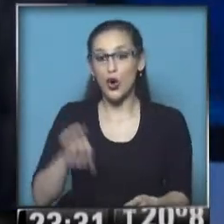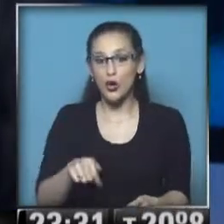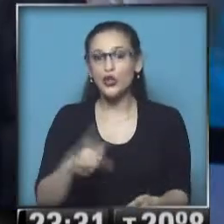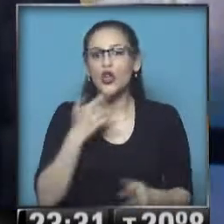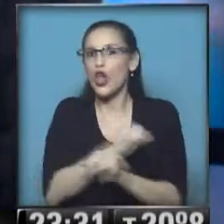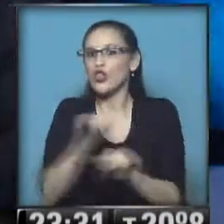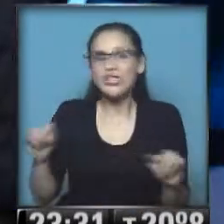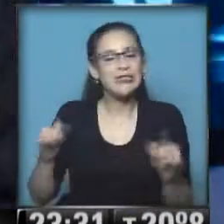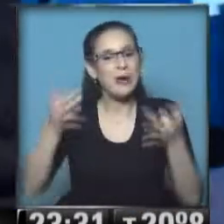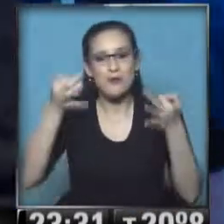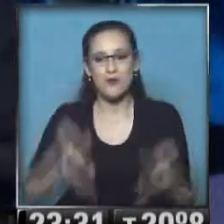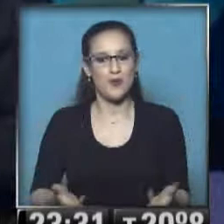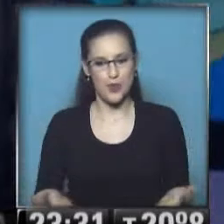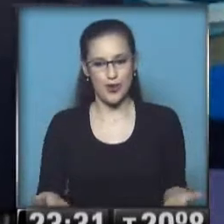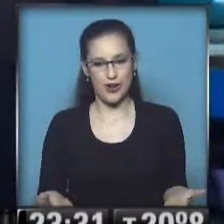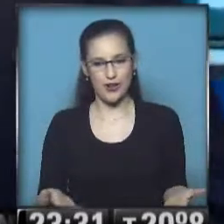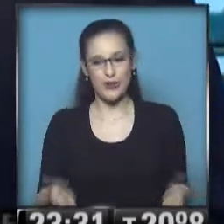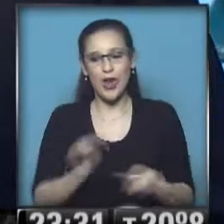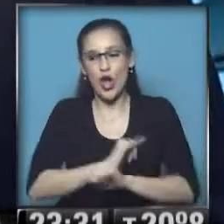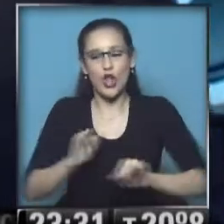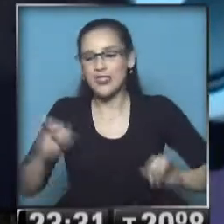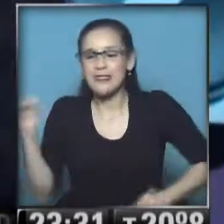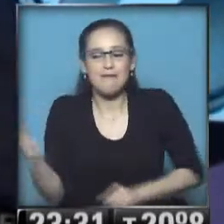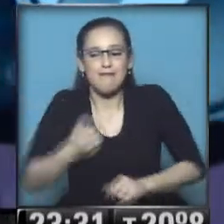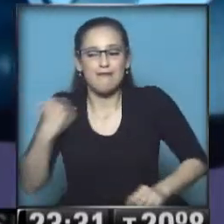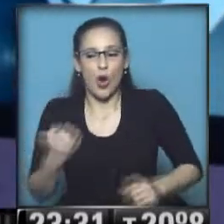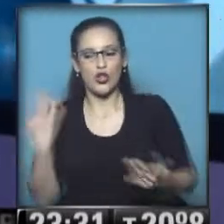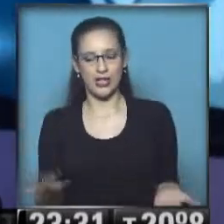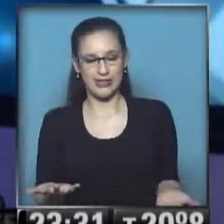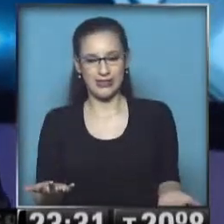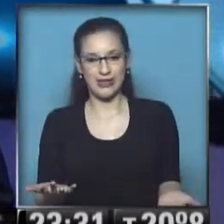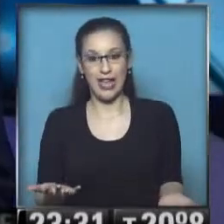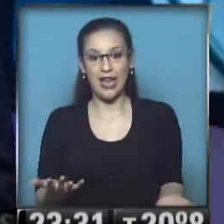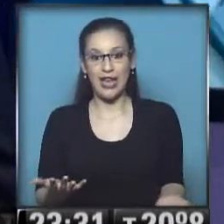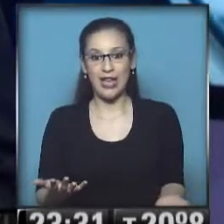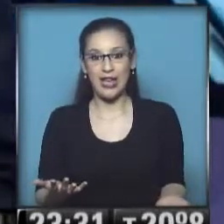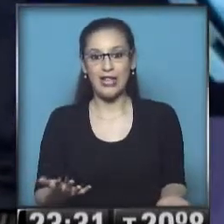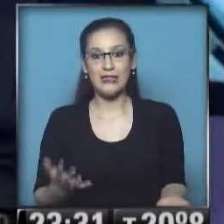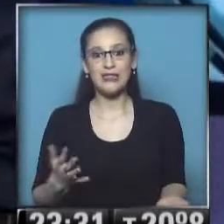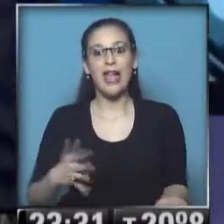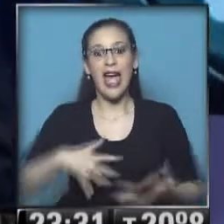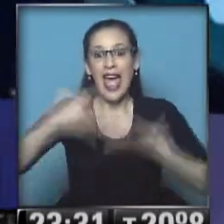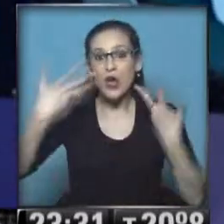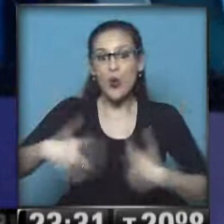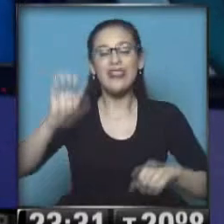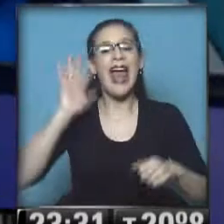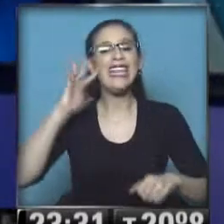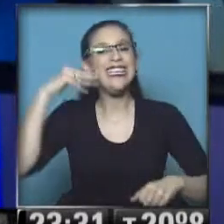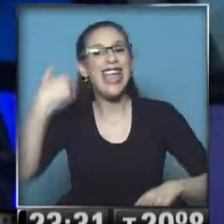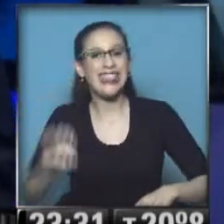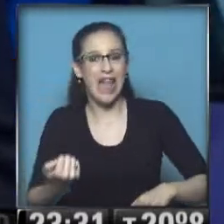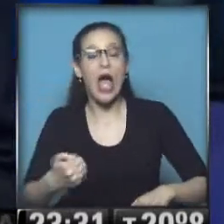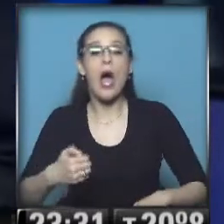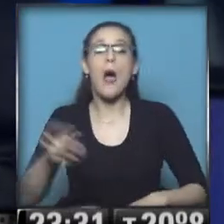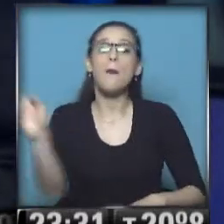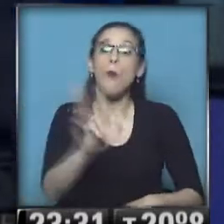maravillosas noticias, seguramente la noticia más importante, que es que apareció la nieta, encontraron a la nieta de Licha, una de las